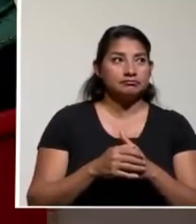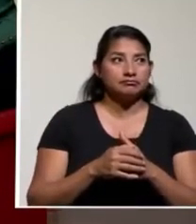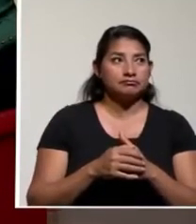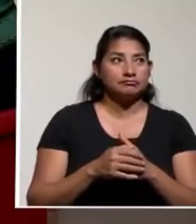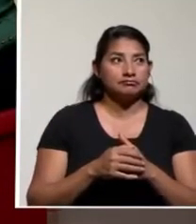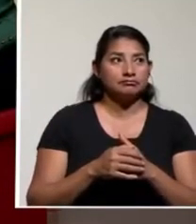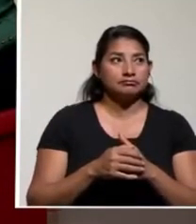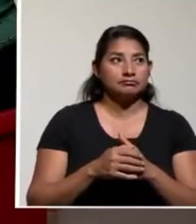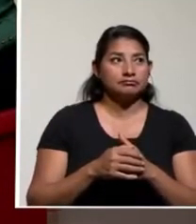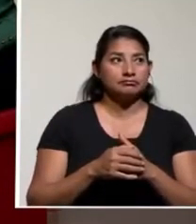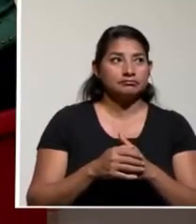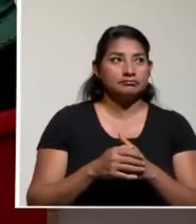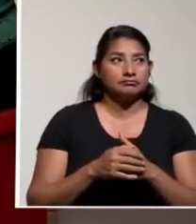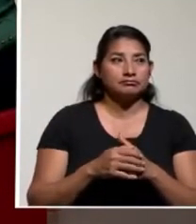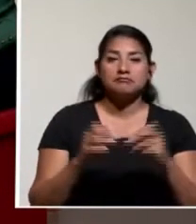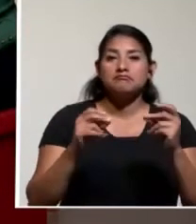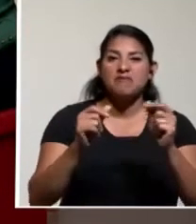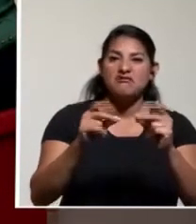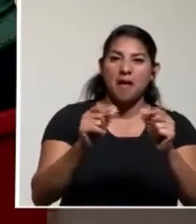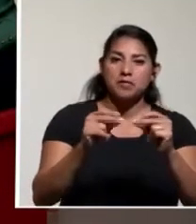Ajá.